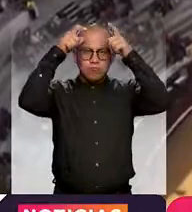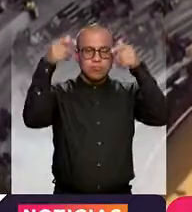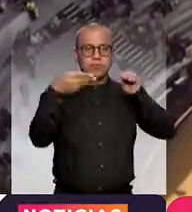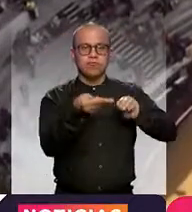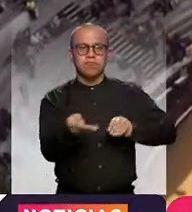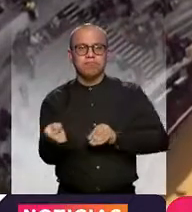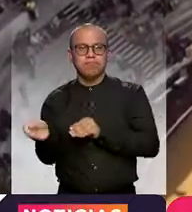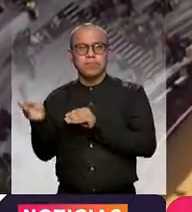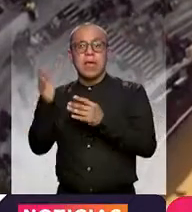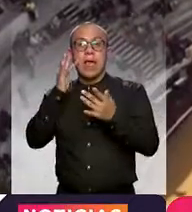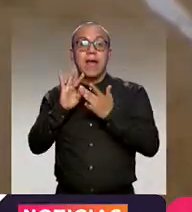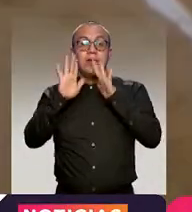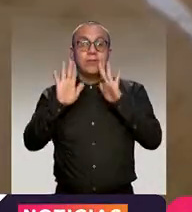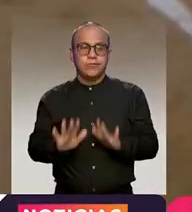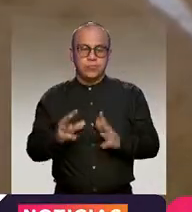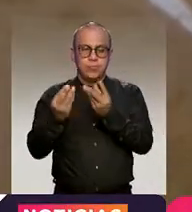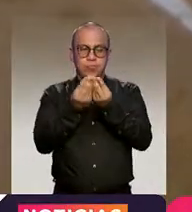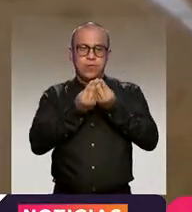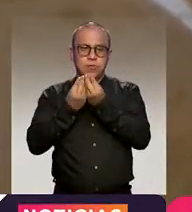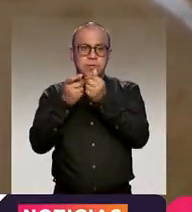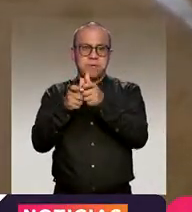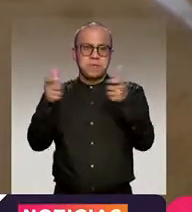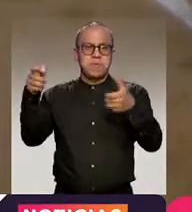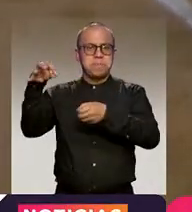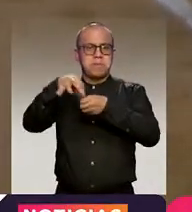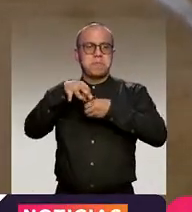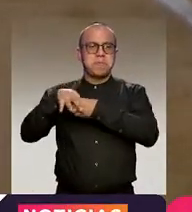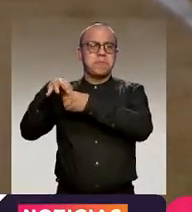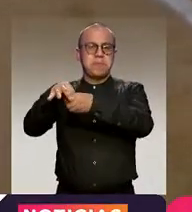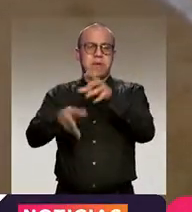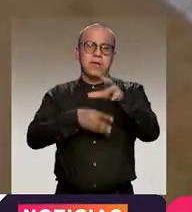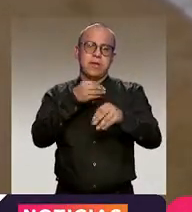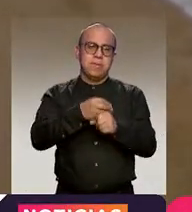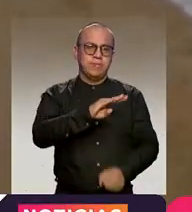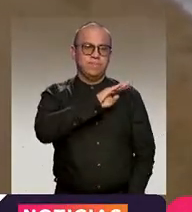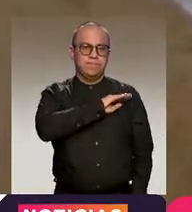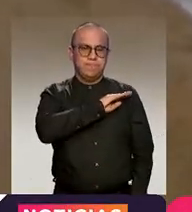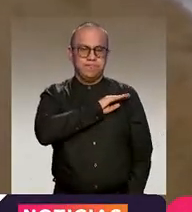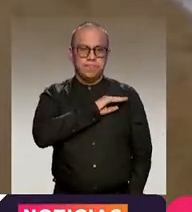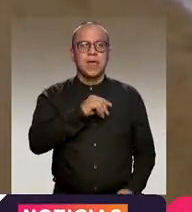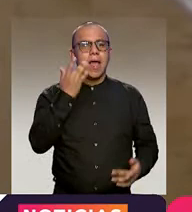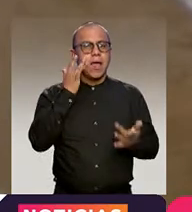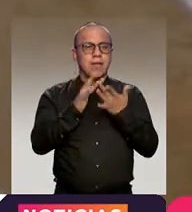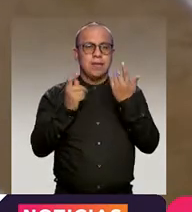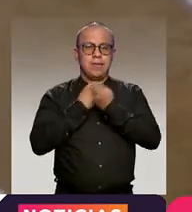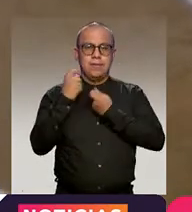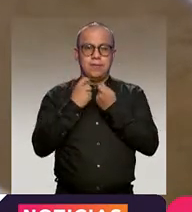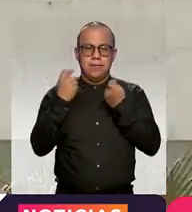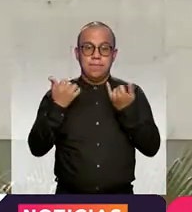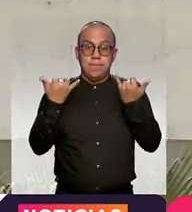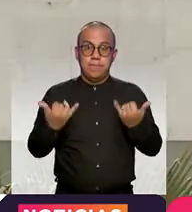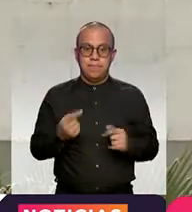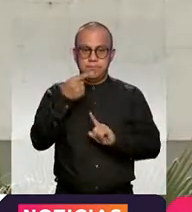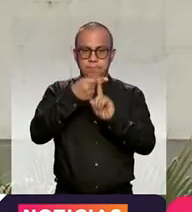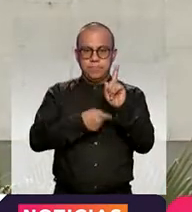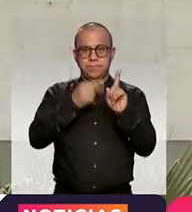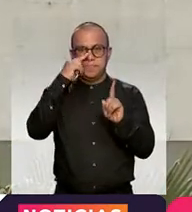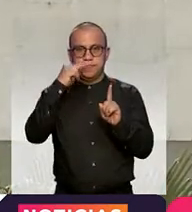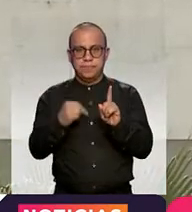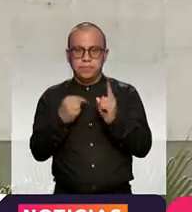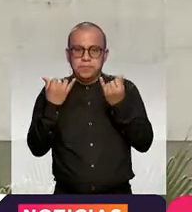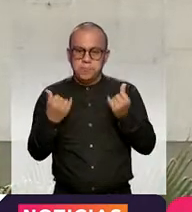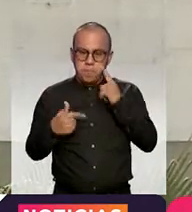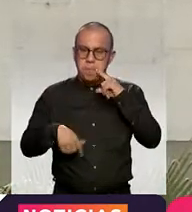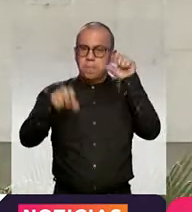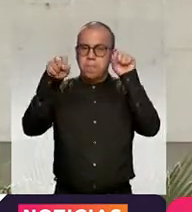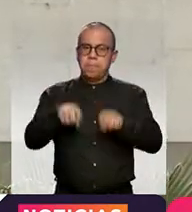el respaldo mayoritario de los concejales de Bogotá y, por supuesto, de la alcaldesa Claudia López. En junio de este año, la plenaria del Consejo de Bogotá